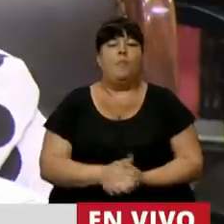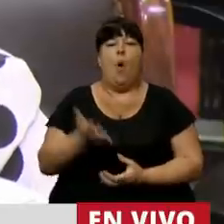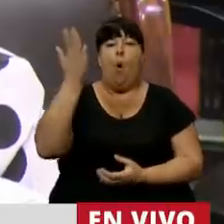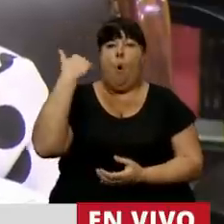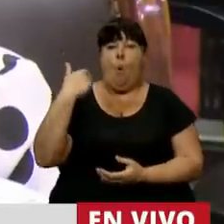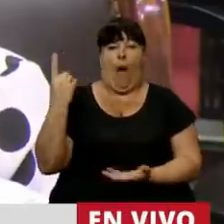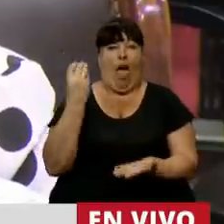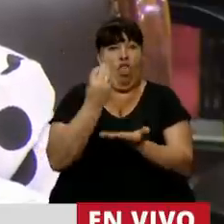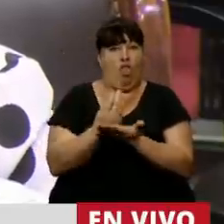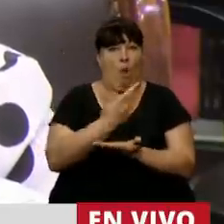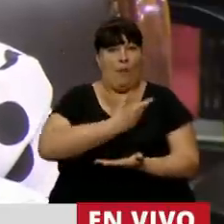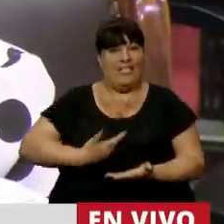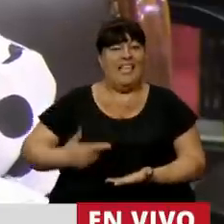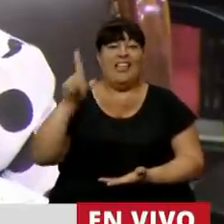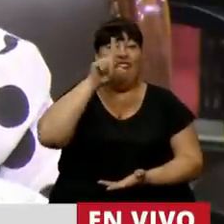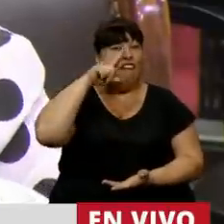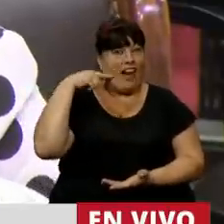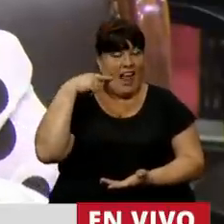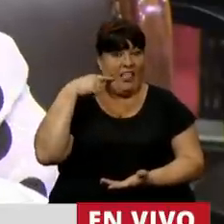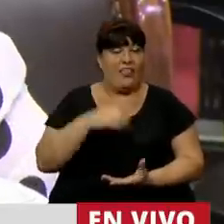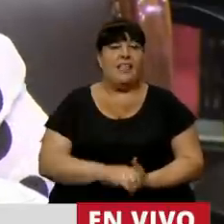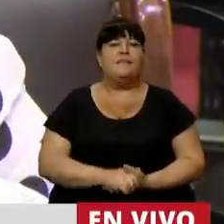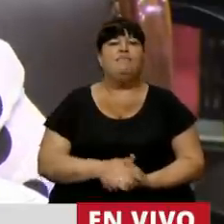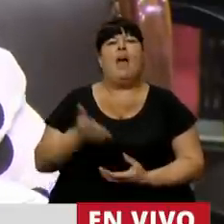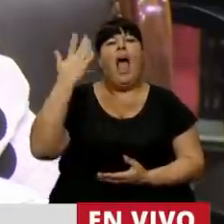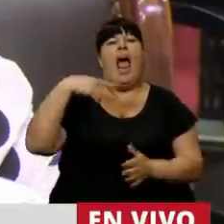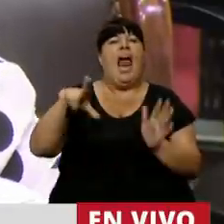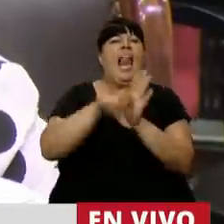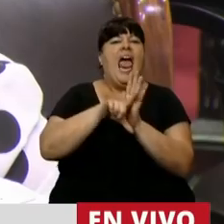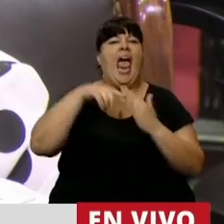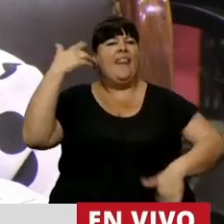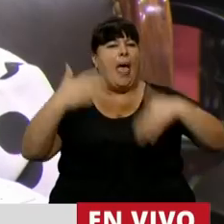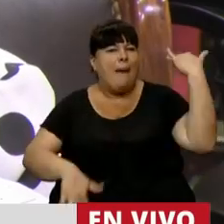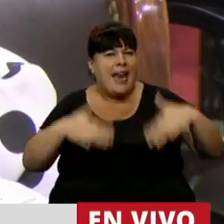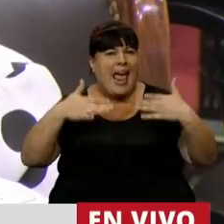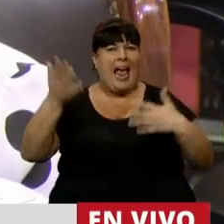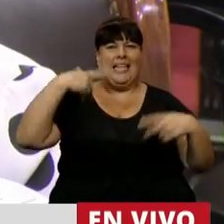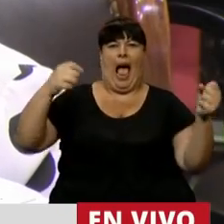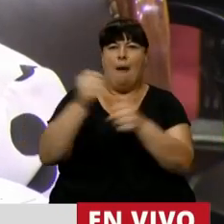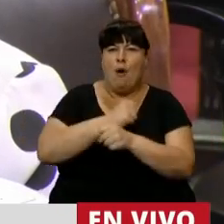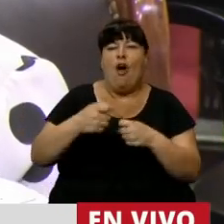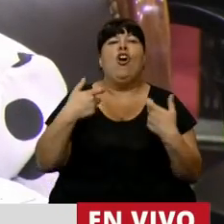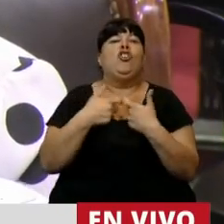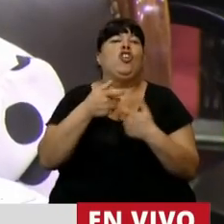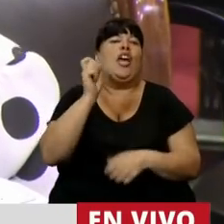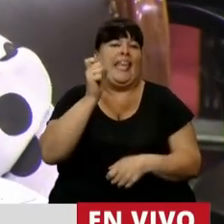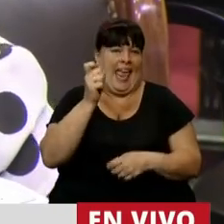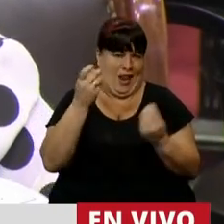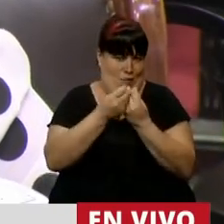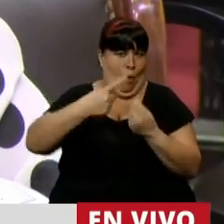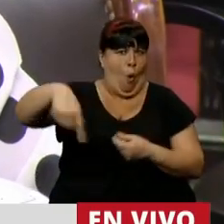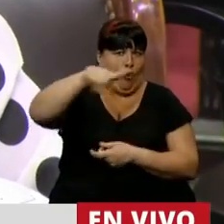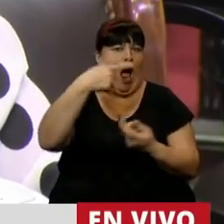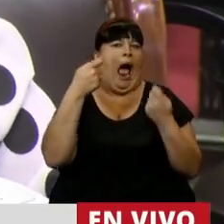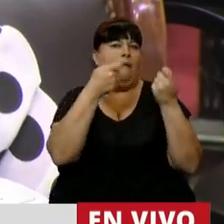desde que asumió el presidente Fernández, en esas leyes de emergencias que salieron con la complicidad de